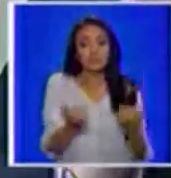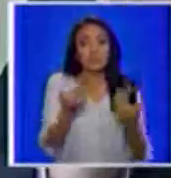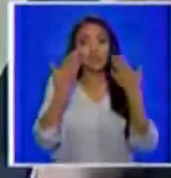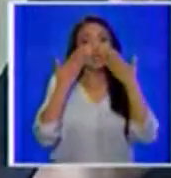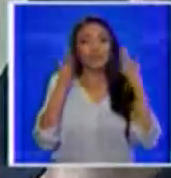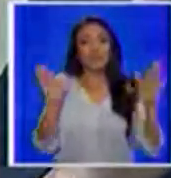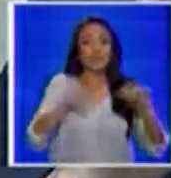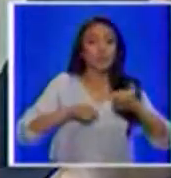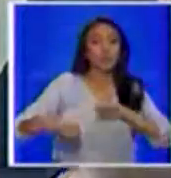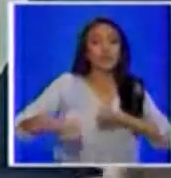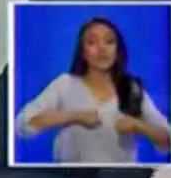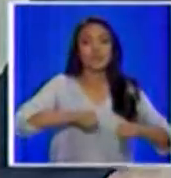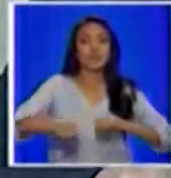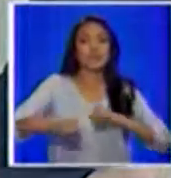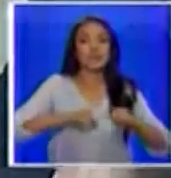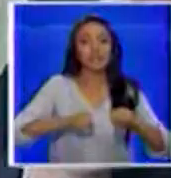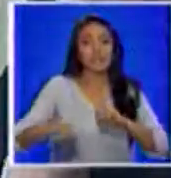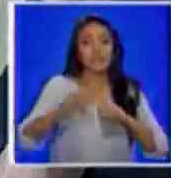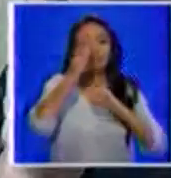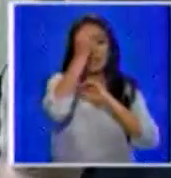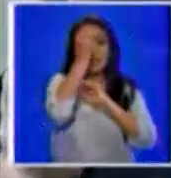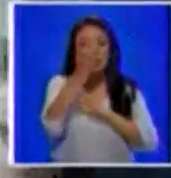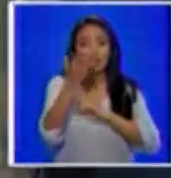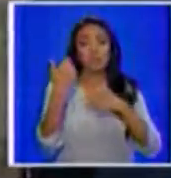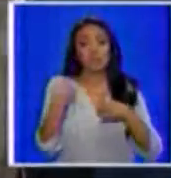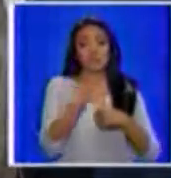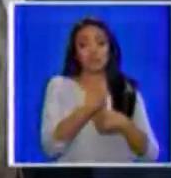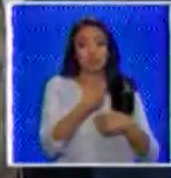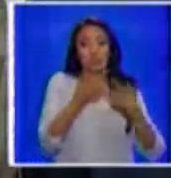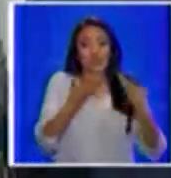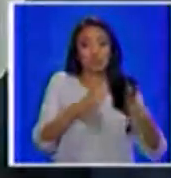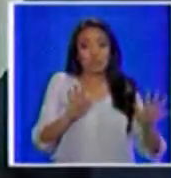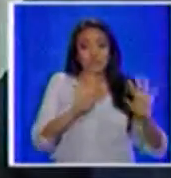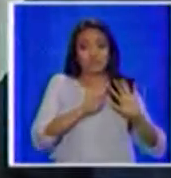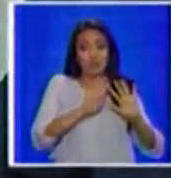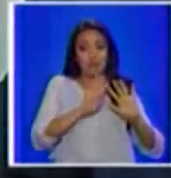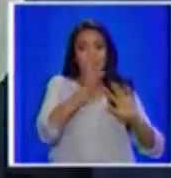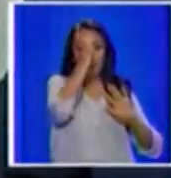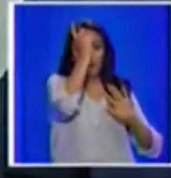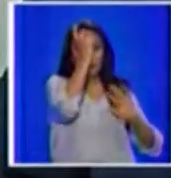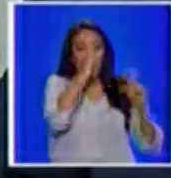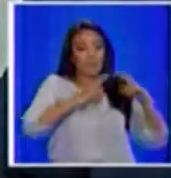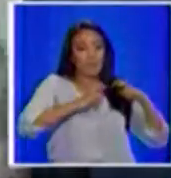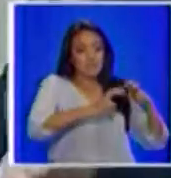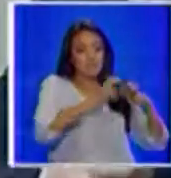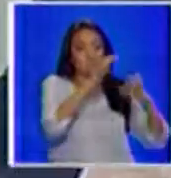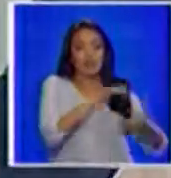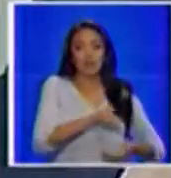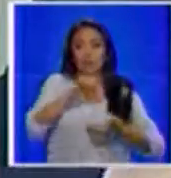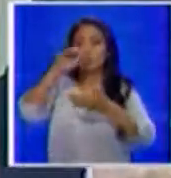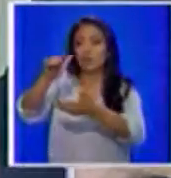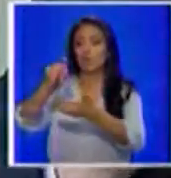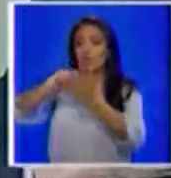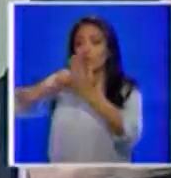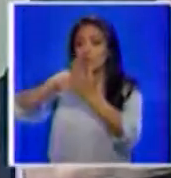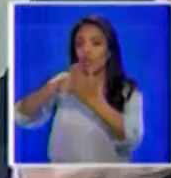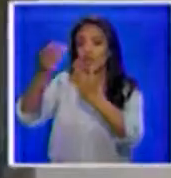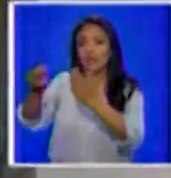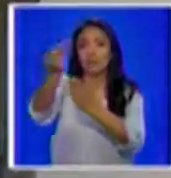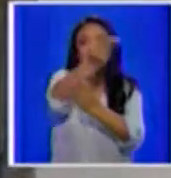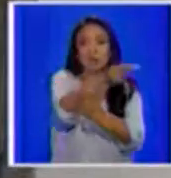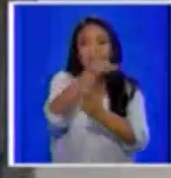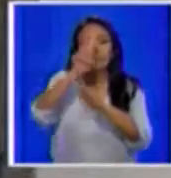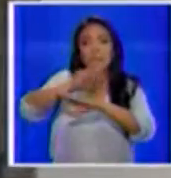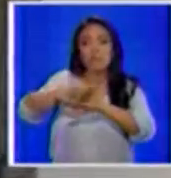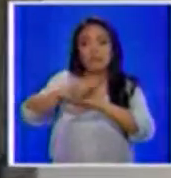es el trámite que el informe de auditoría externa de deuda pública de la Contraloría ha tenido